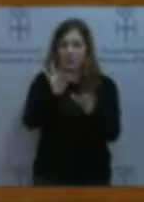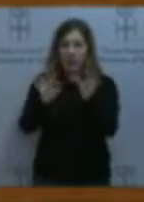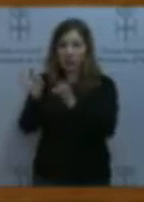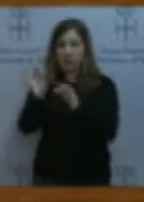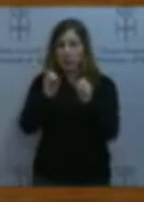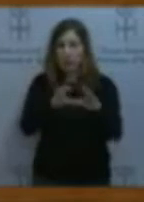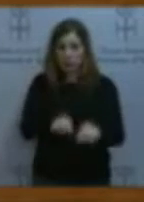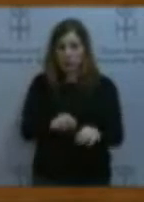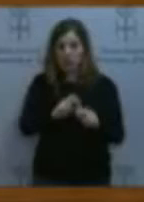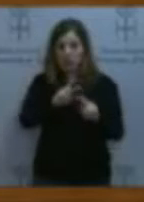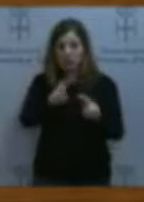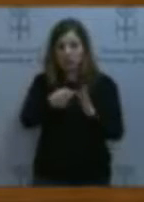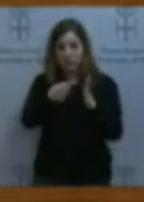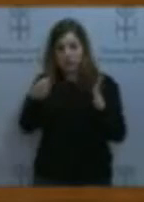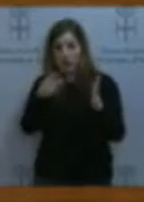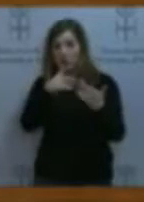60%.